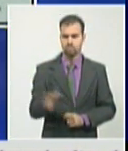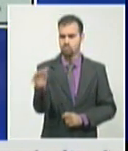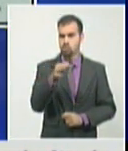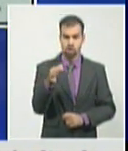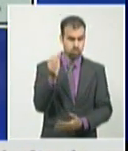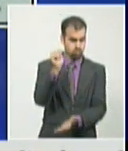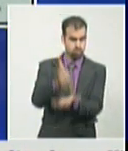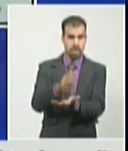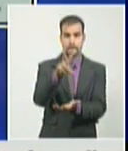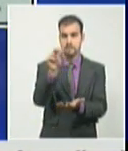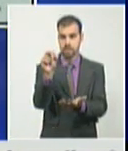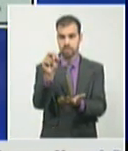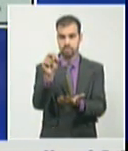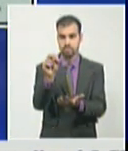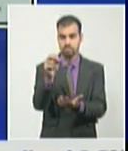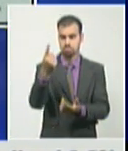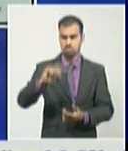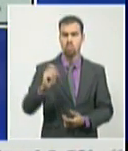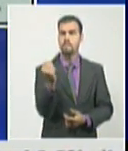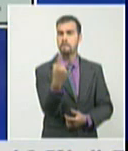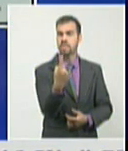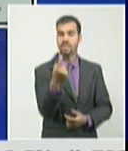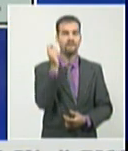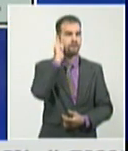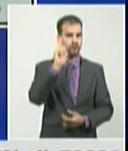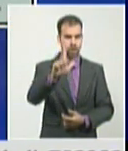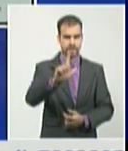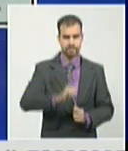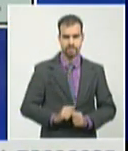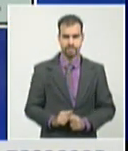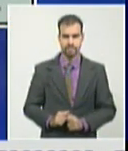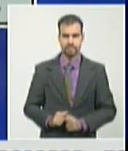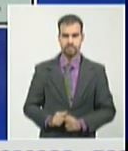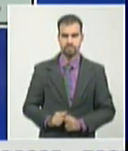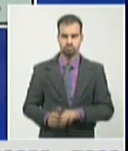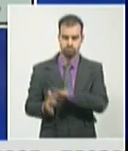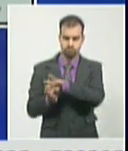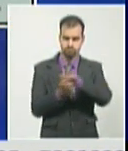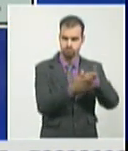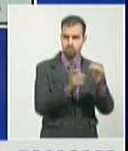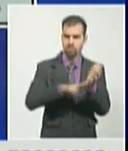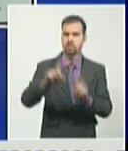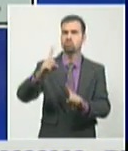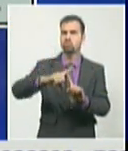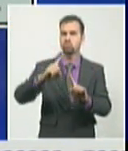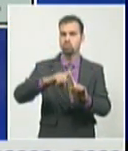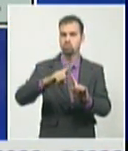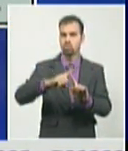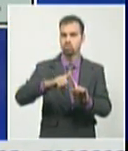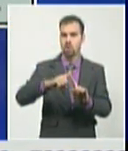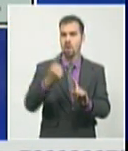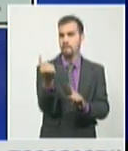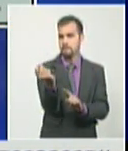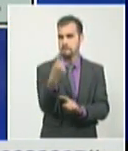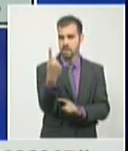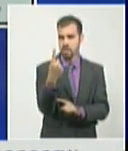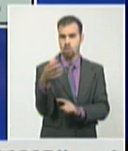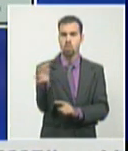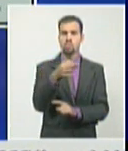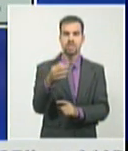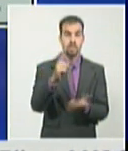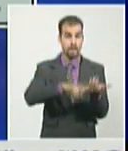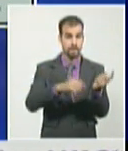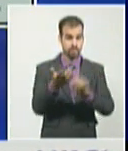y 1 de florida en la provincia de las tunas se confirme un caso del municipio puerto padre